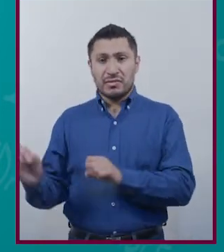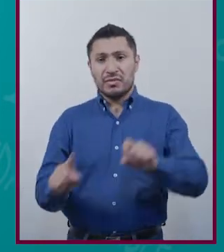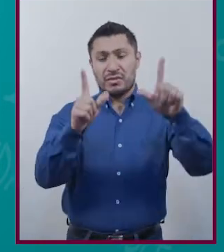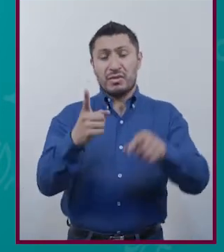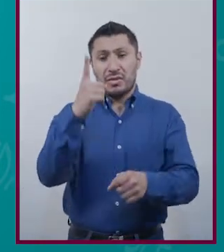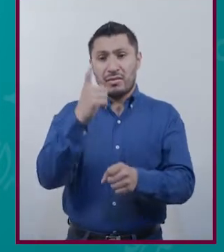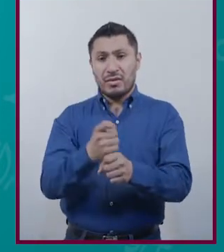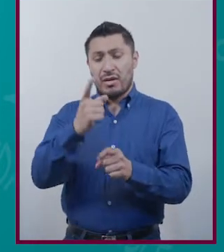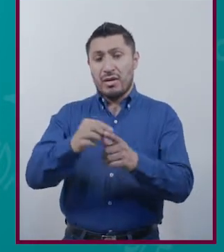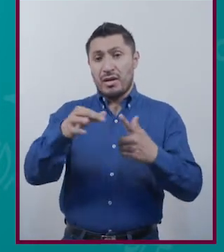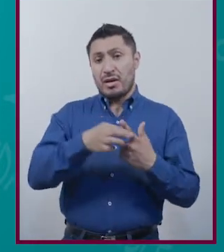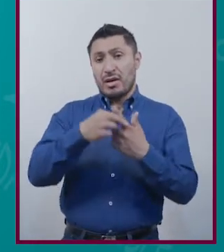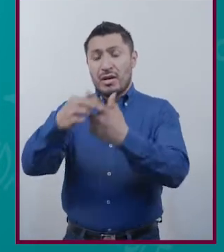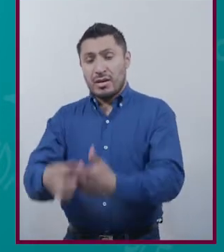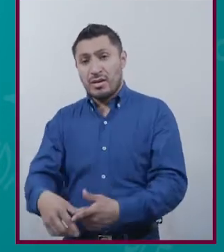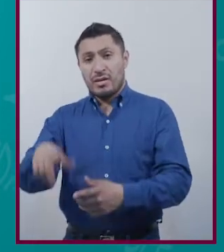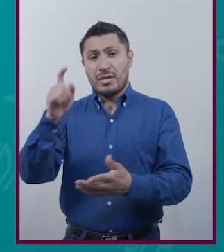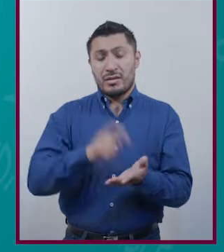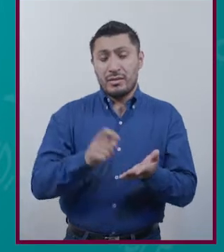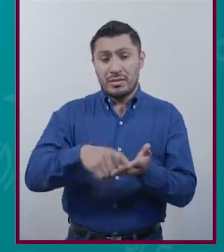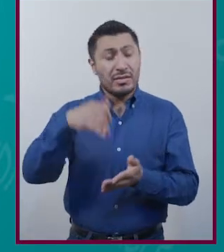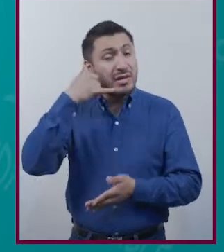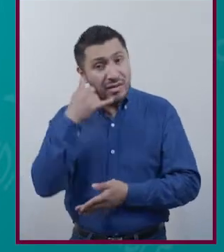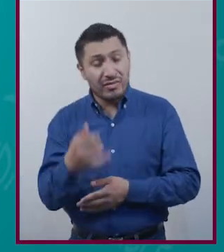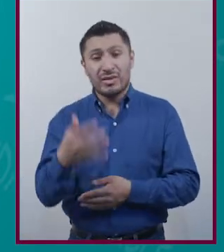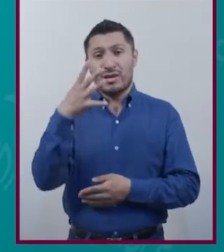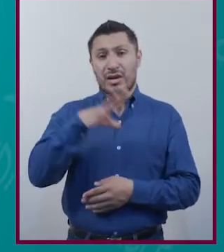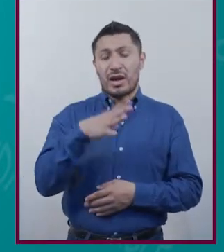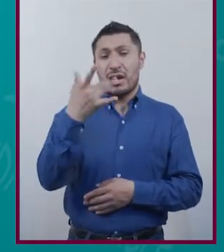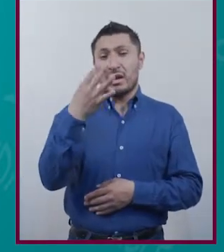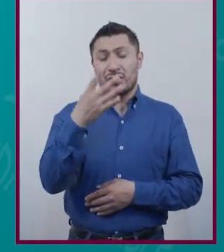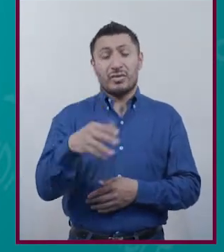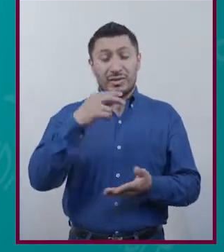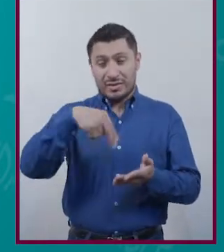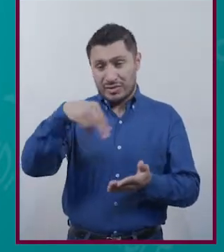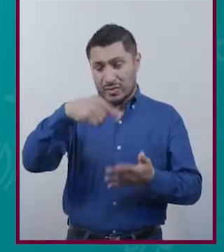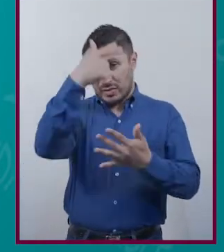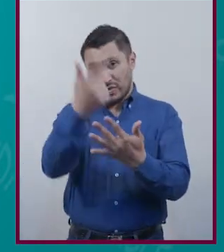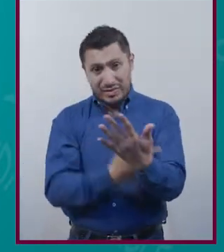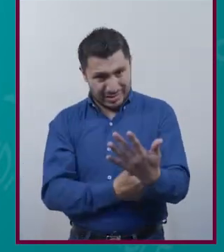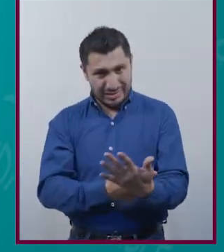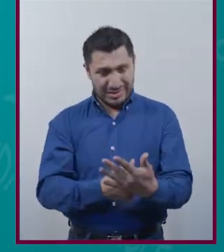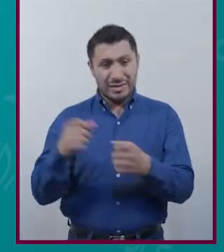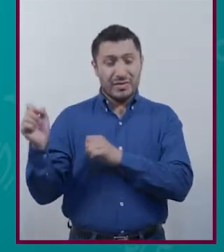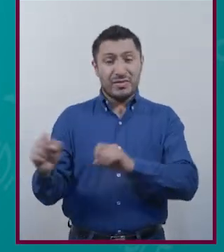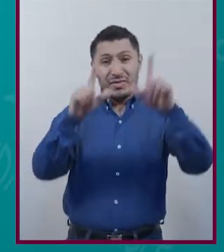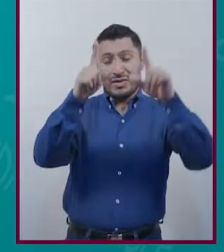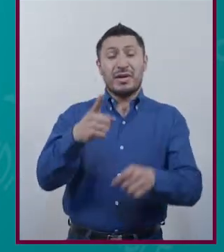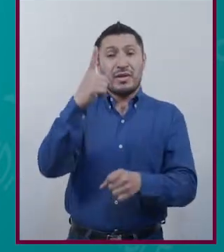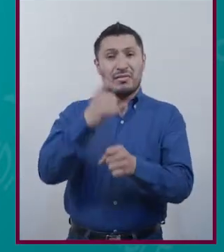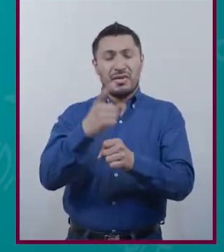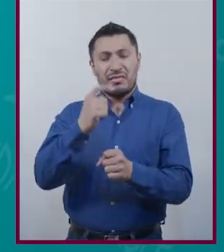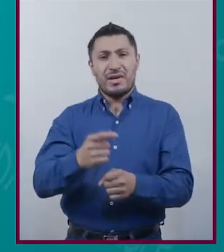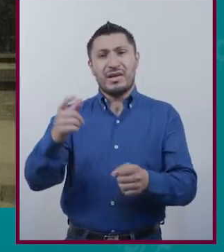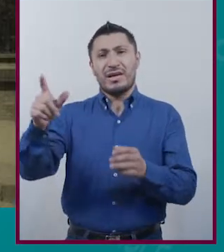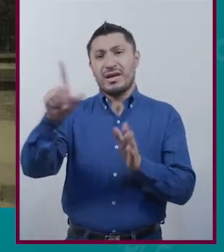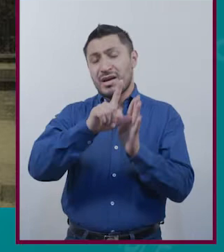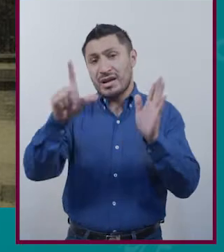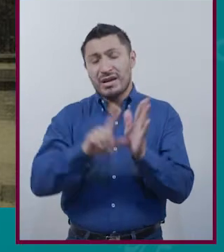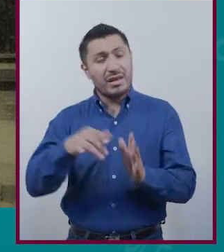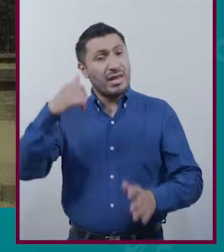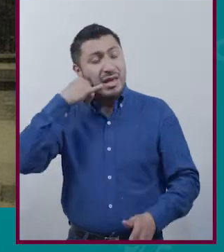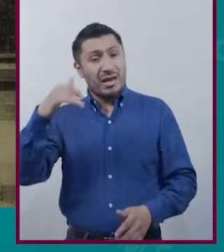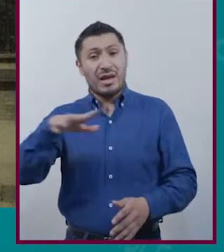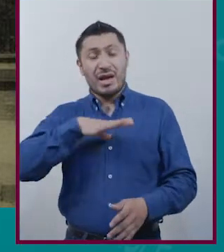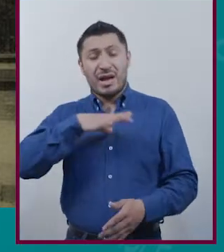telefónica registrada. Contenía 50 nombres y ese mismo año se inauguró la primera línea telefónica que